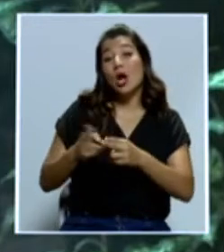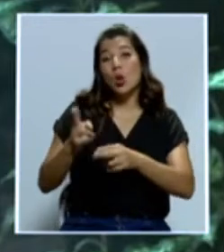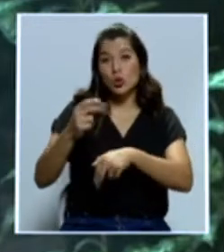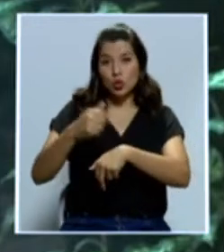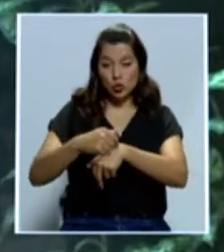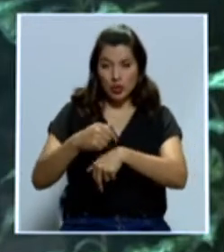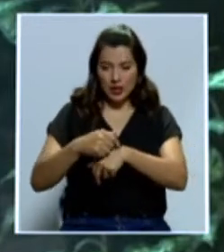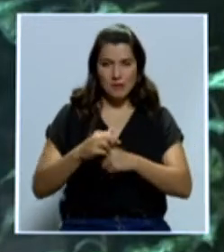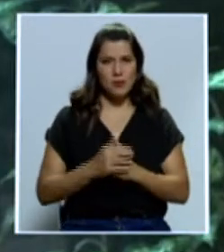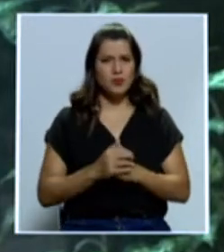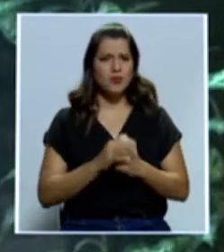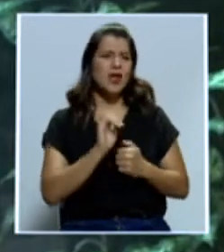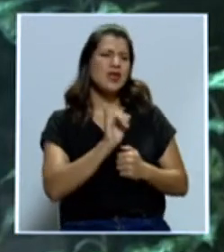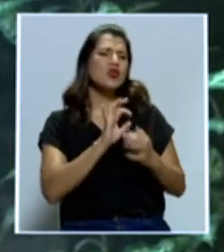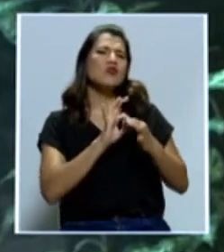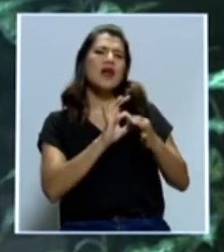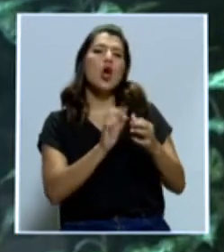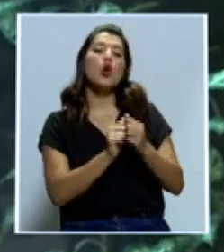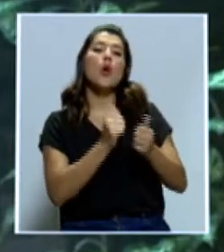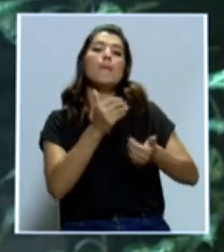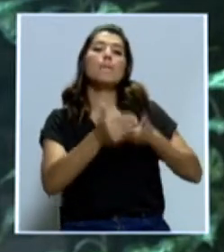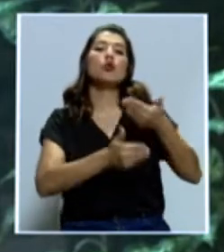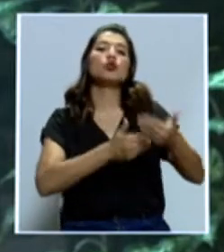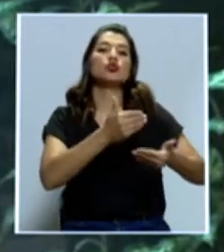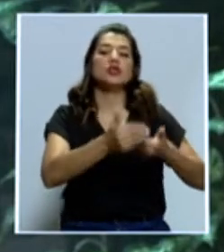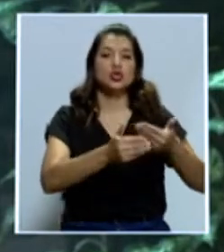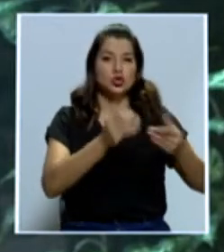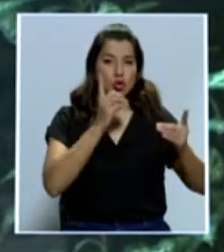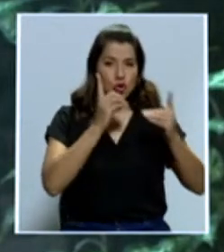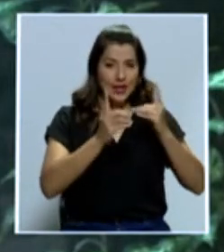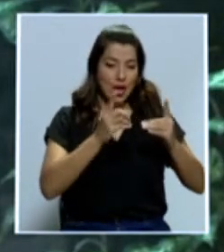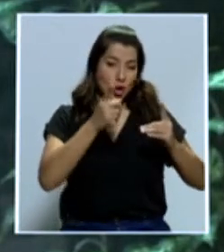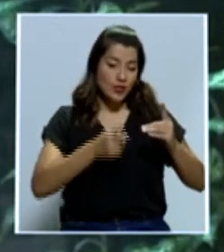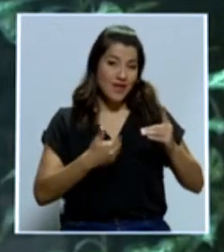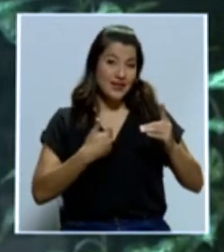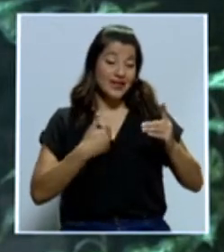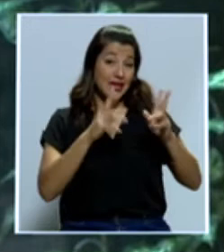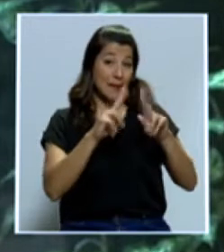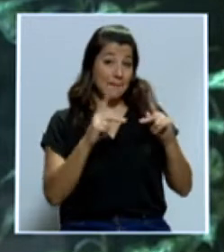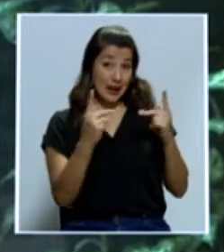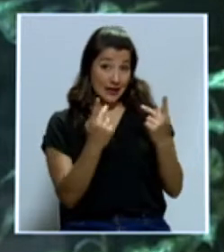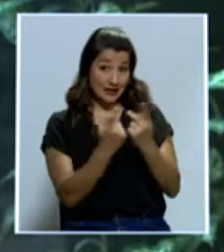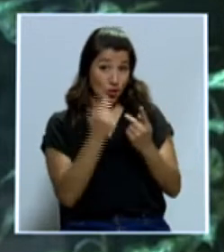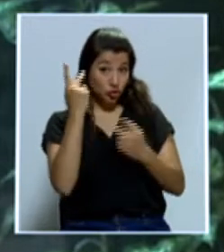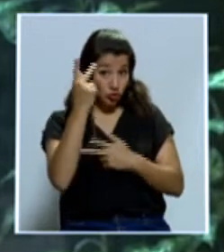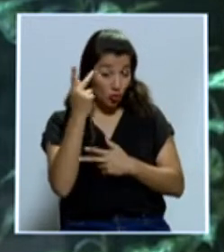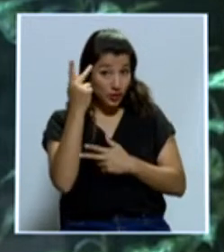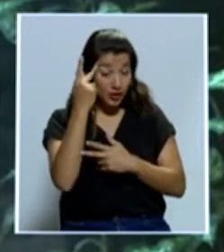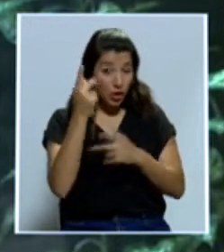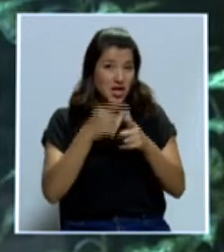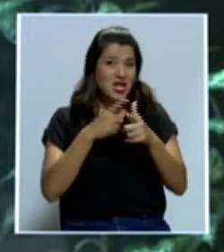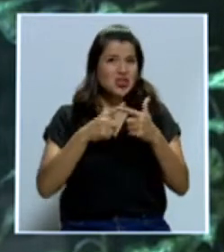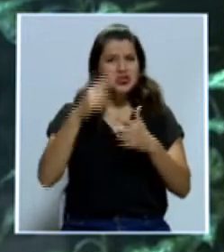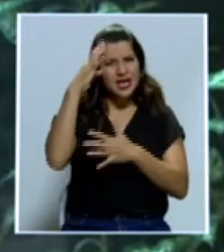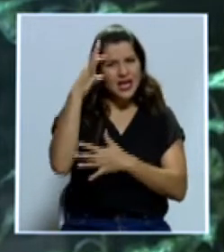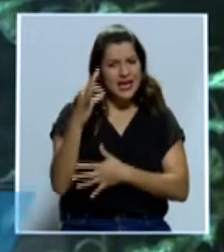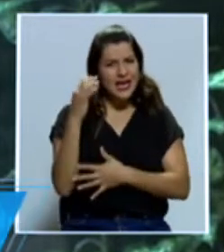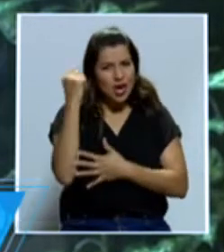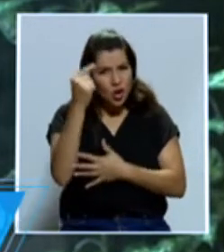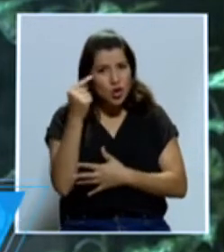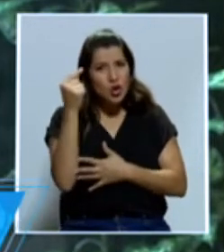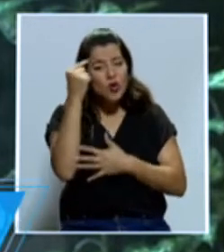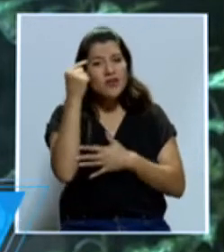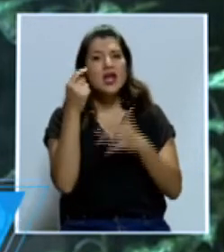supuesto, con un proceso de diálogo de las distintas fracciones y las solicitudes de las mismas. Entonces, Creo que el Ejecutivo ha intentado